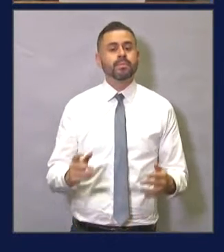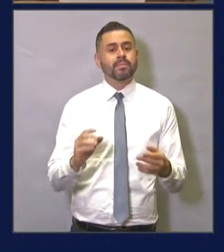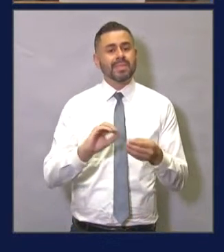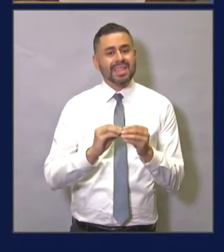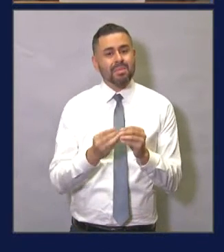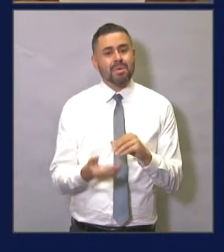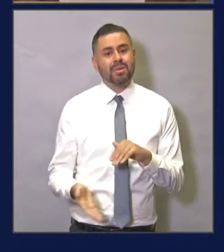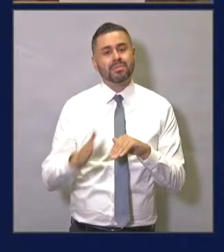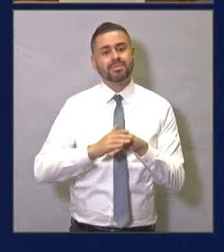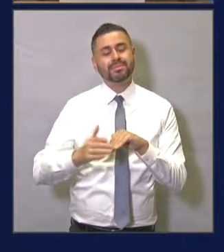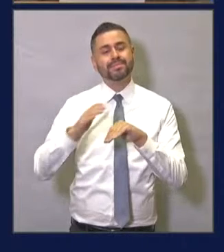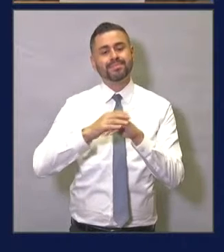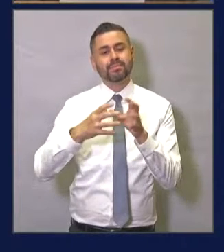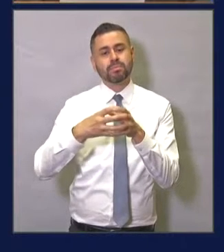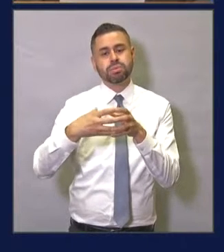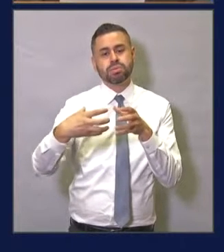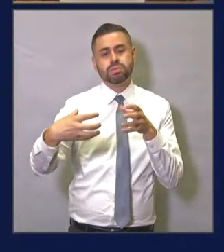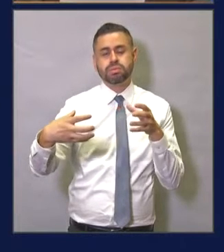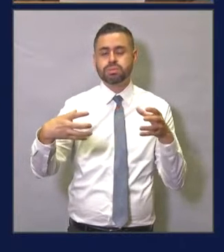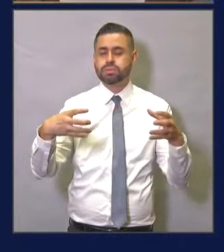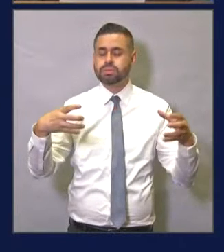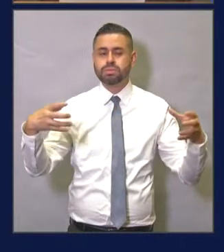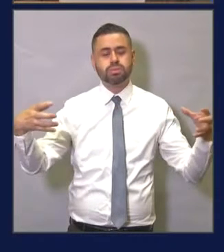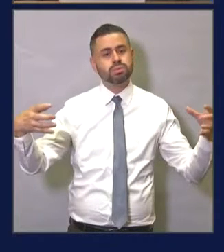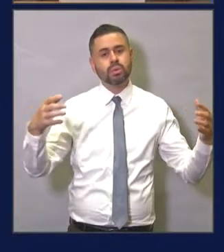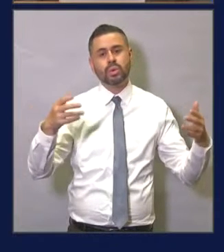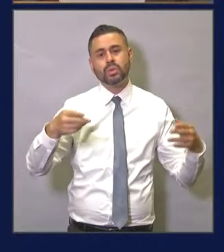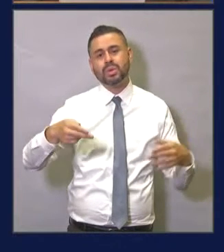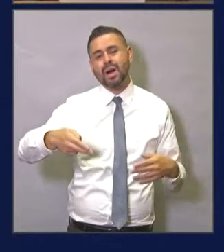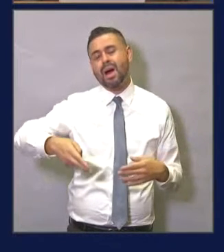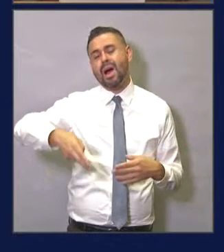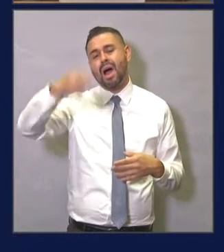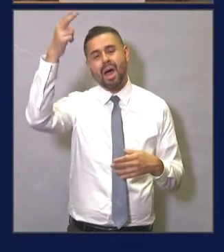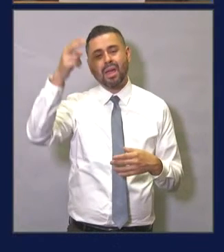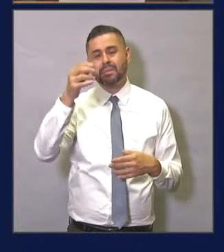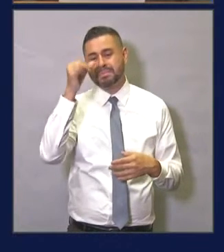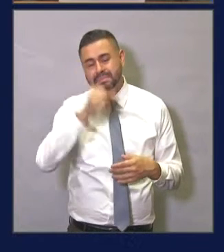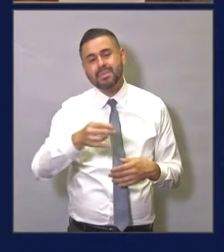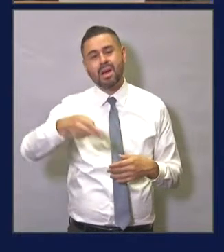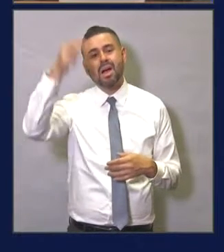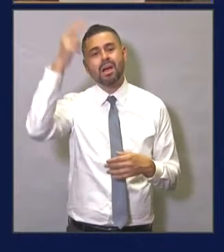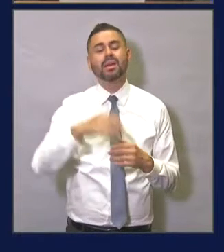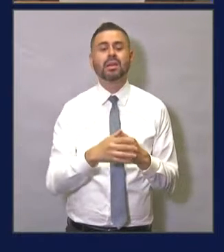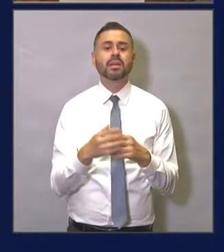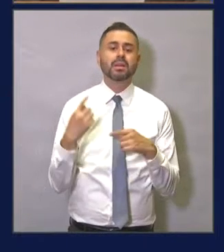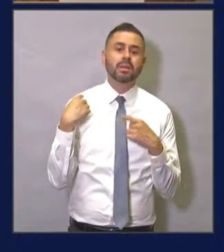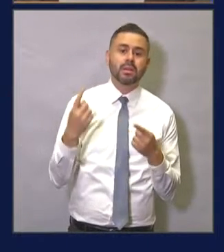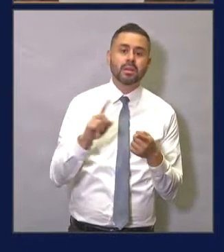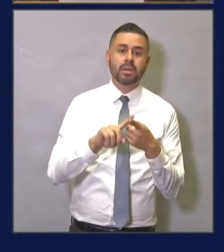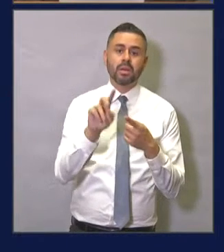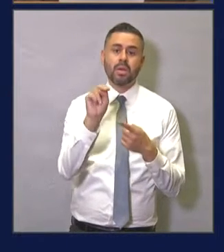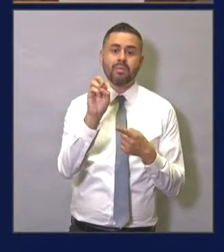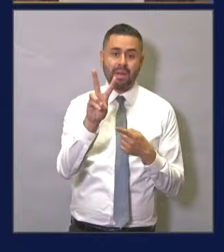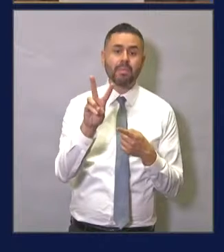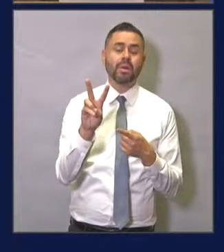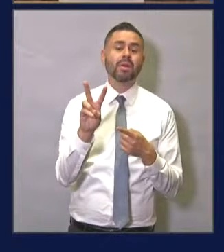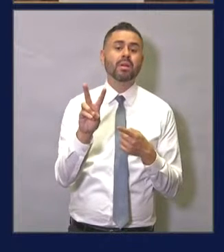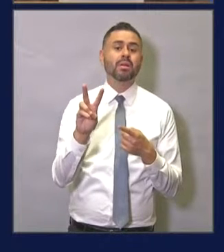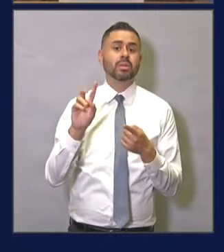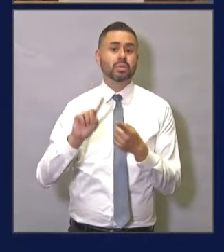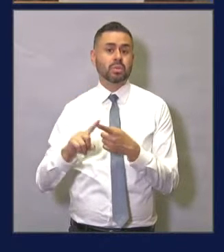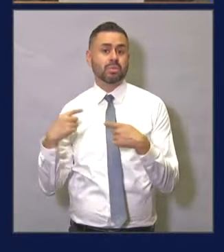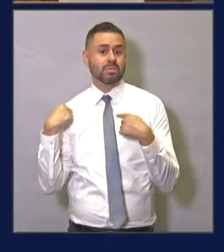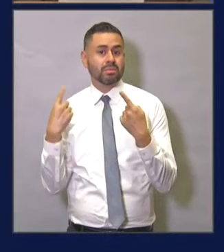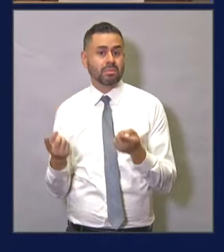de una manera bastante alta. Desde principios de noviembre hasta el 29 de noviembre, nuestra tasa de positividad